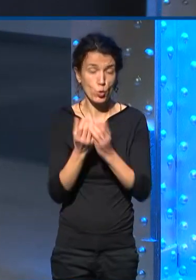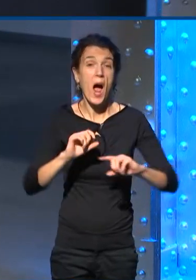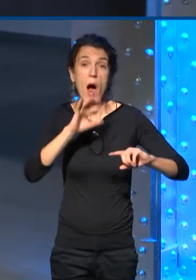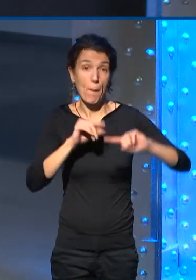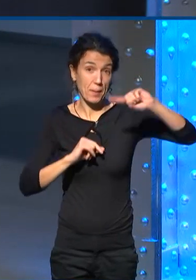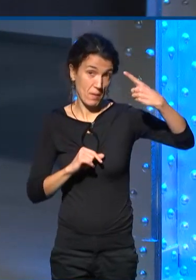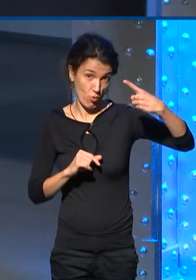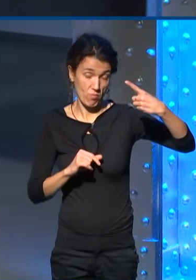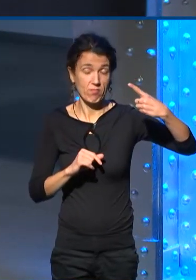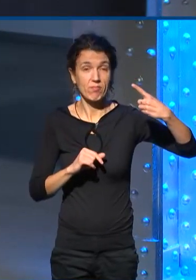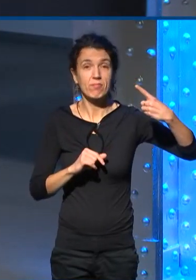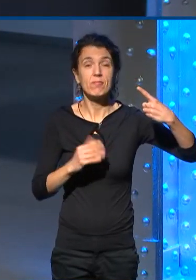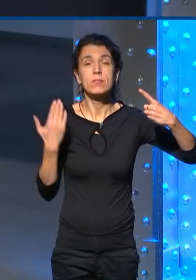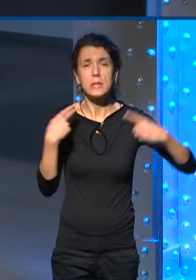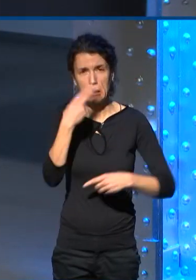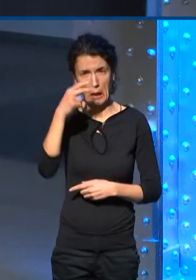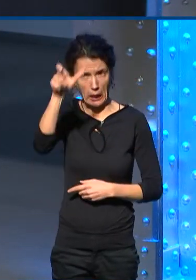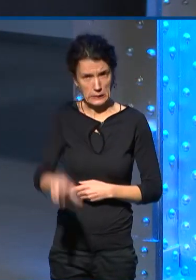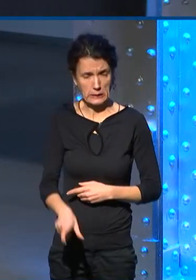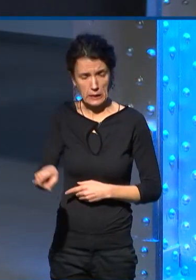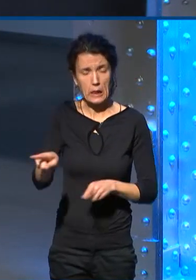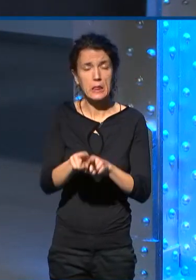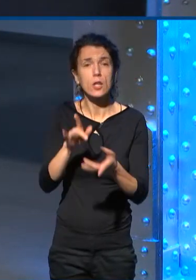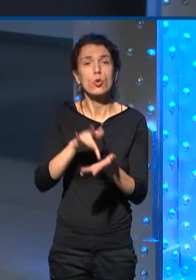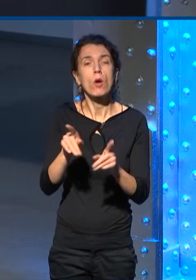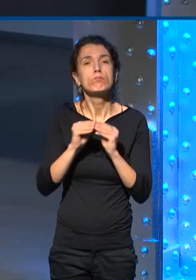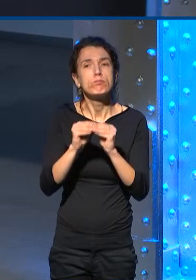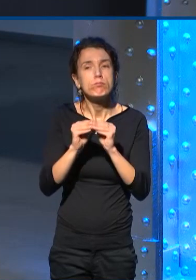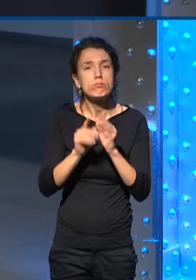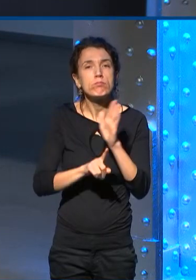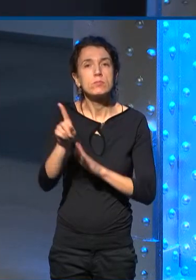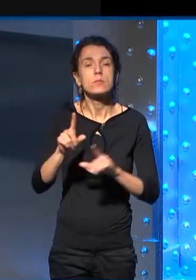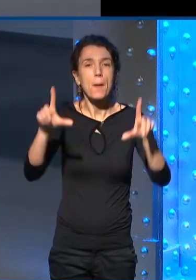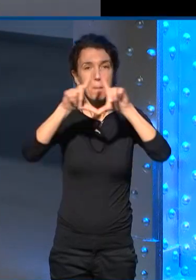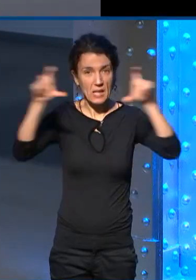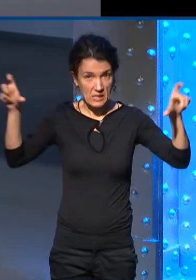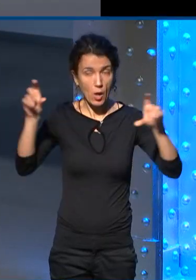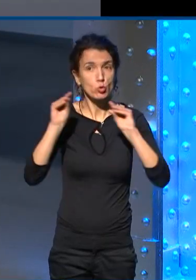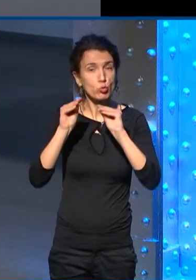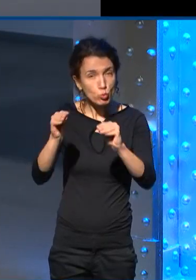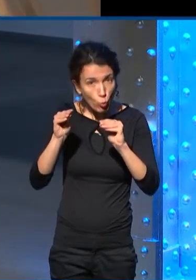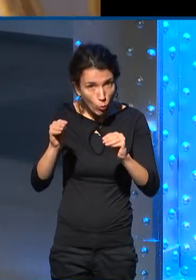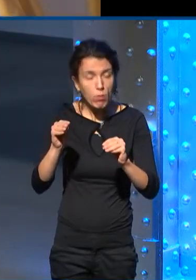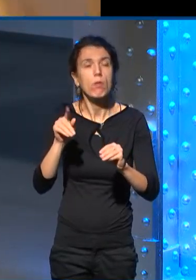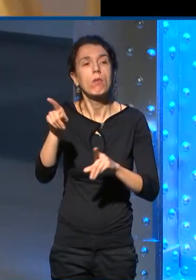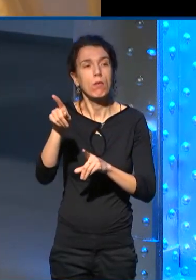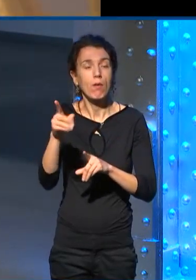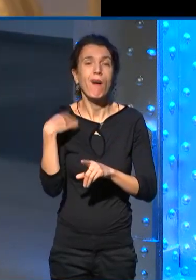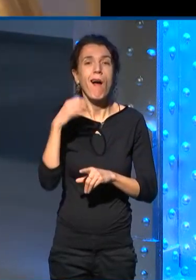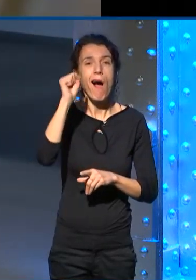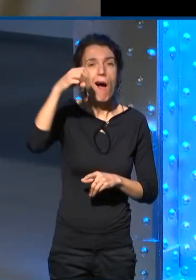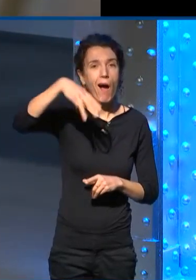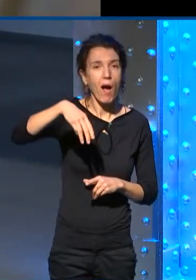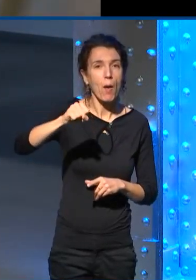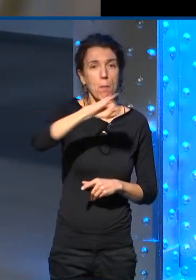primero, o sea, alguien interesante, y está desarrollando la compañía Blue Origin, que este es el de Amazon, ¿no?